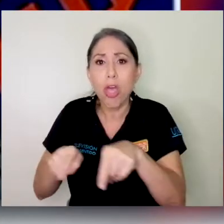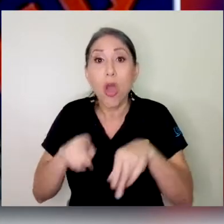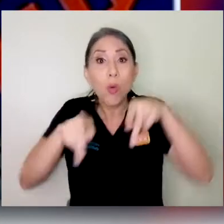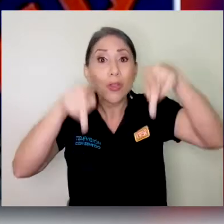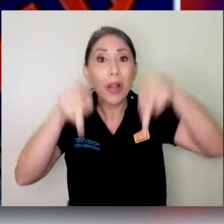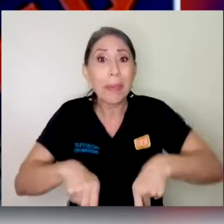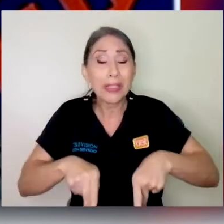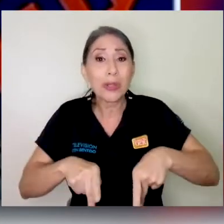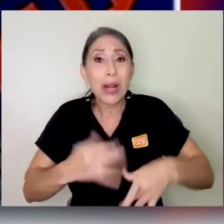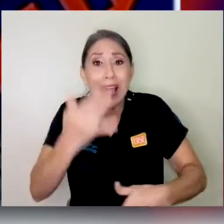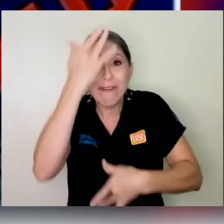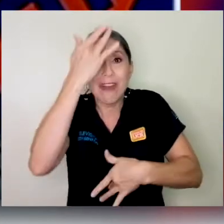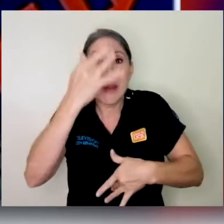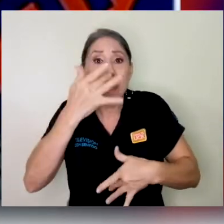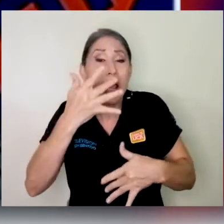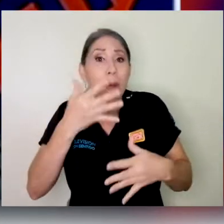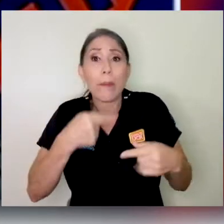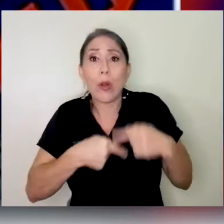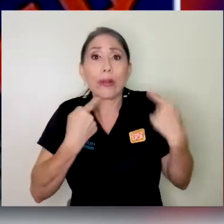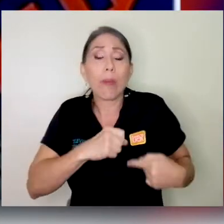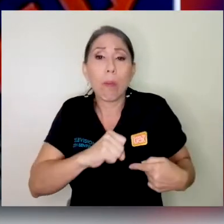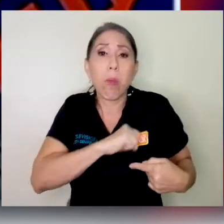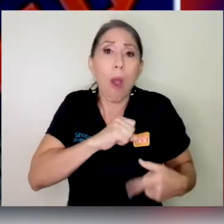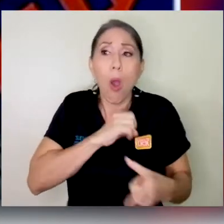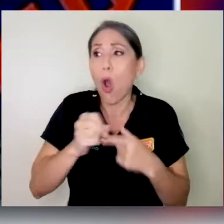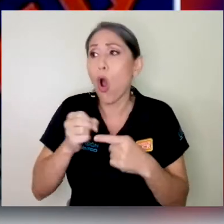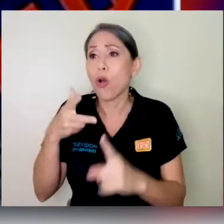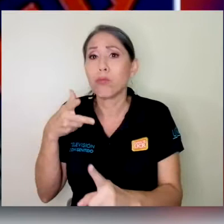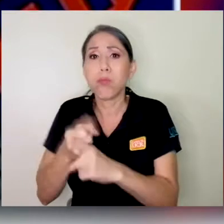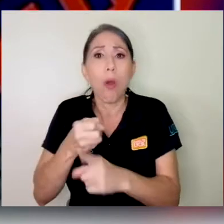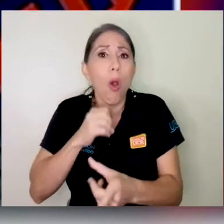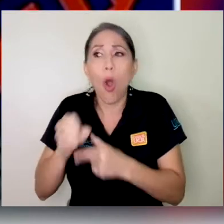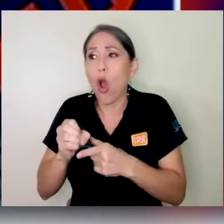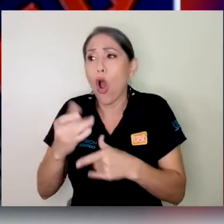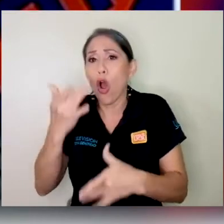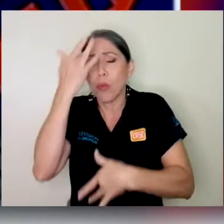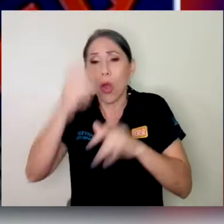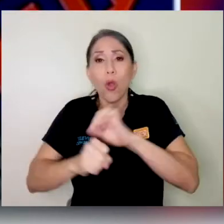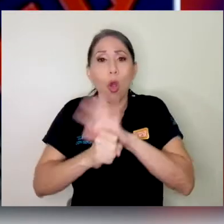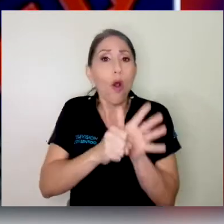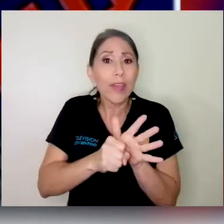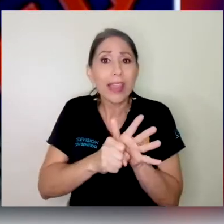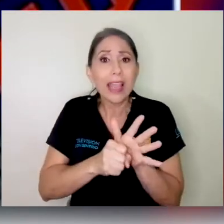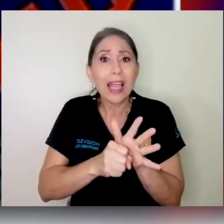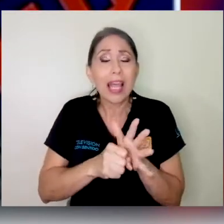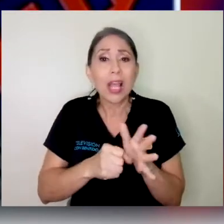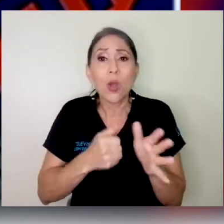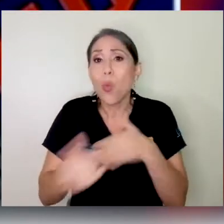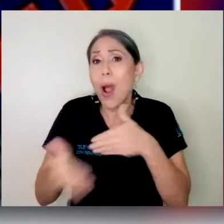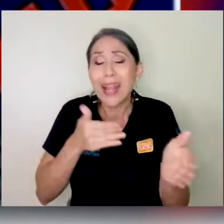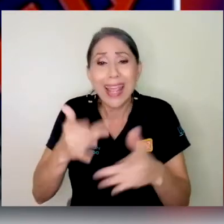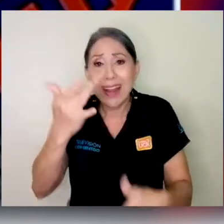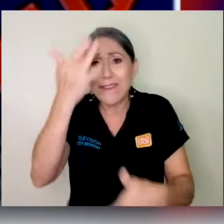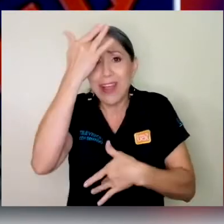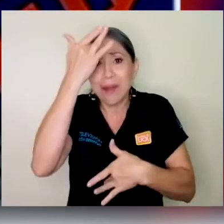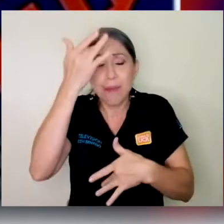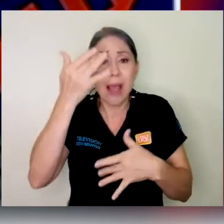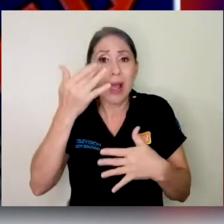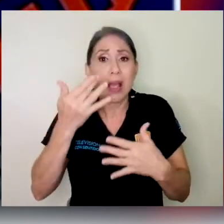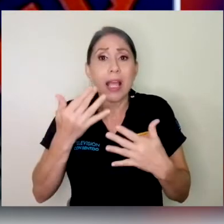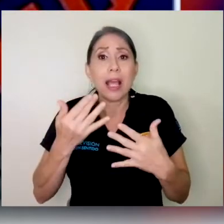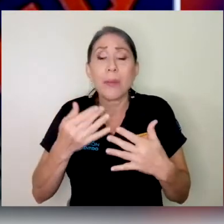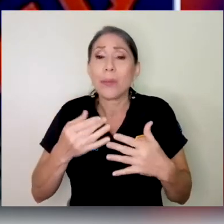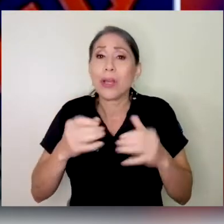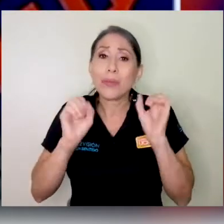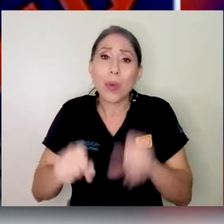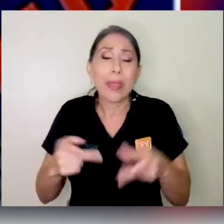un infarto, un accidente de tránsito o por COVID o cualquier otra circunstancia, podemos tener ese escenario tan detestable,